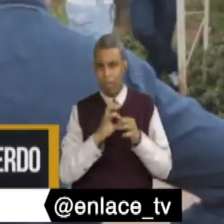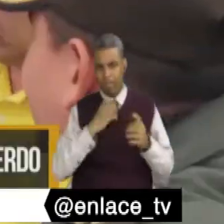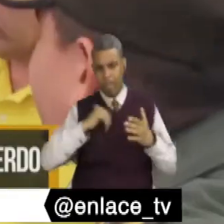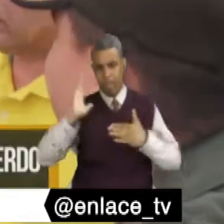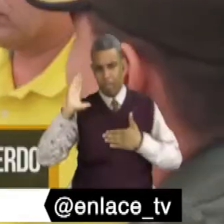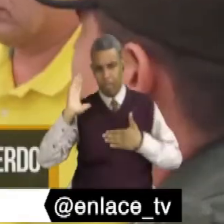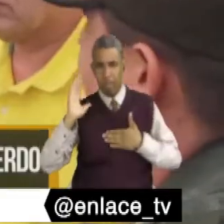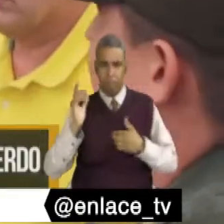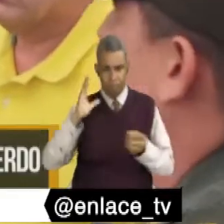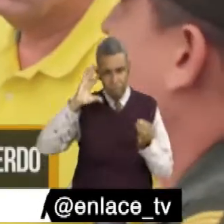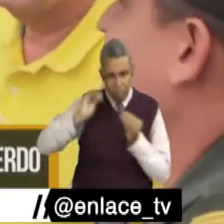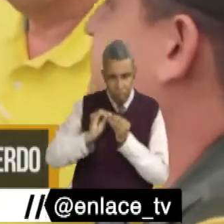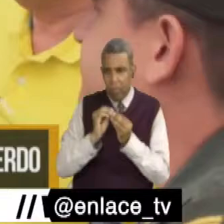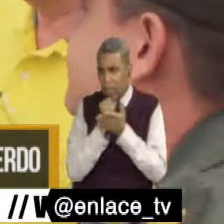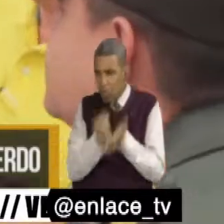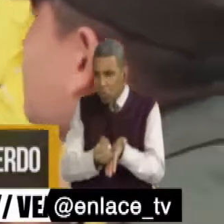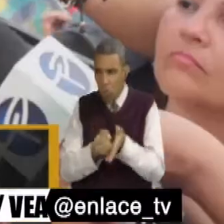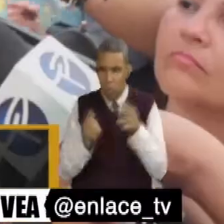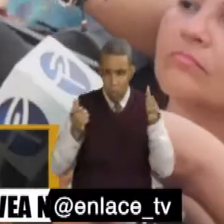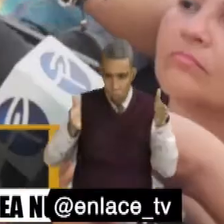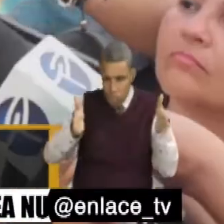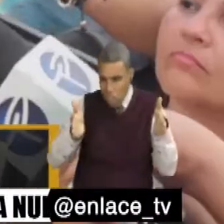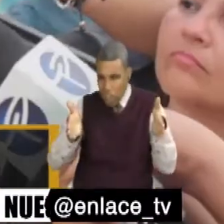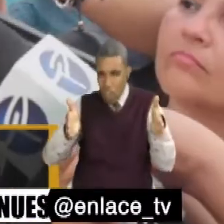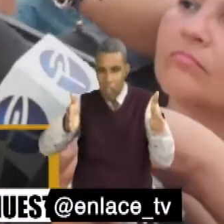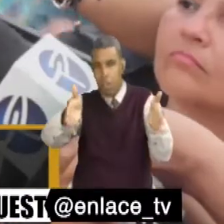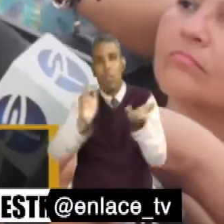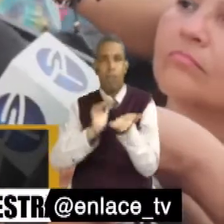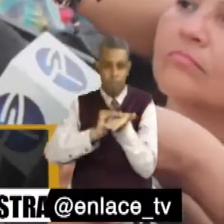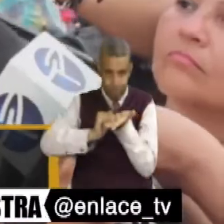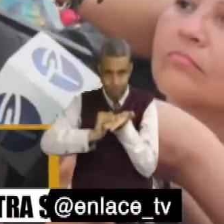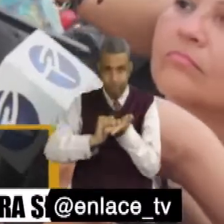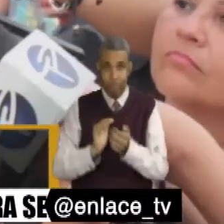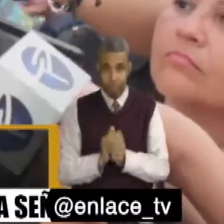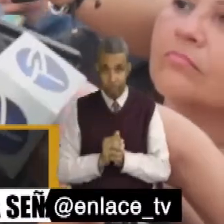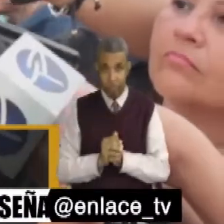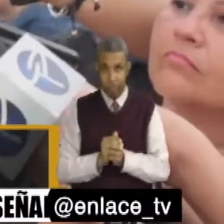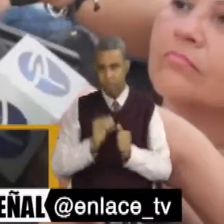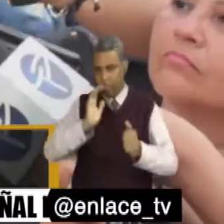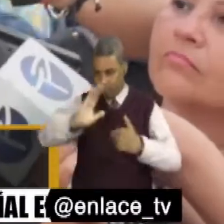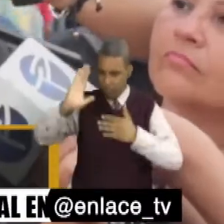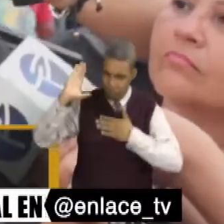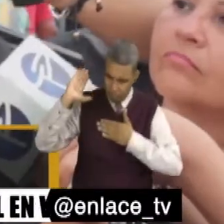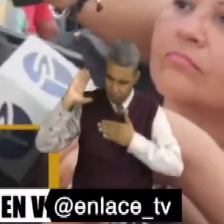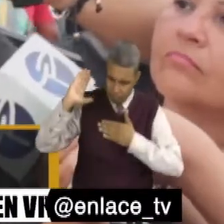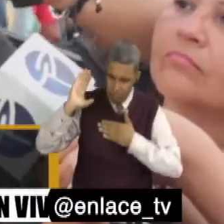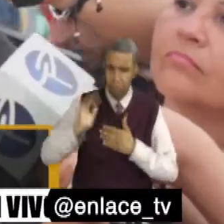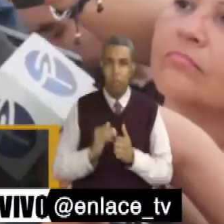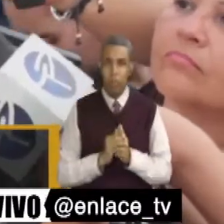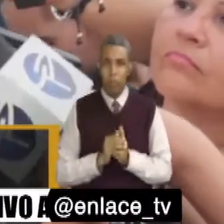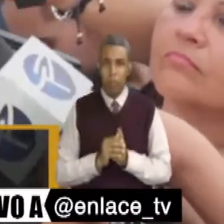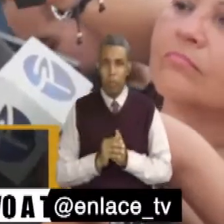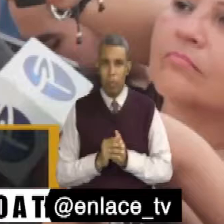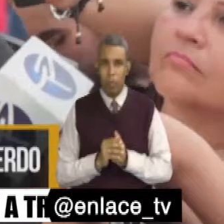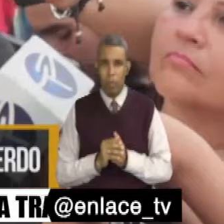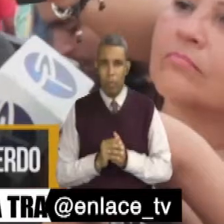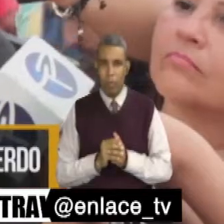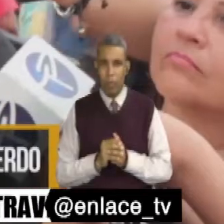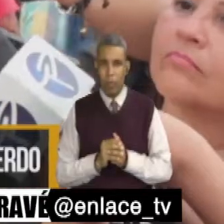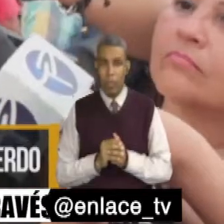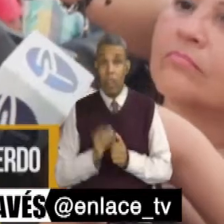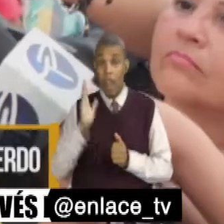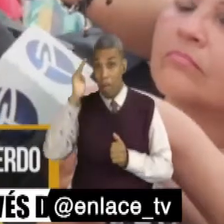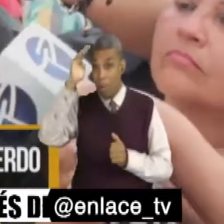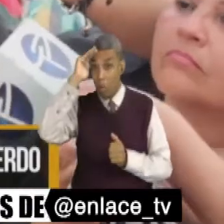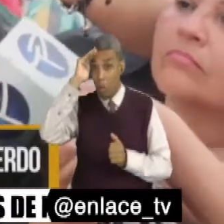mantener las labores de mantenimiento. Y nos vamos a comprometer también con el tema de la seguridad. Le vamos a pedir a la policía